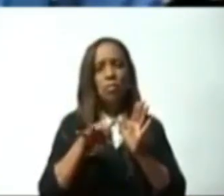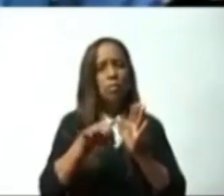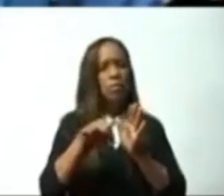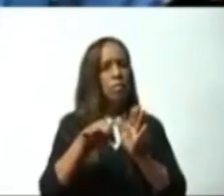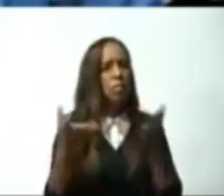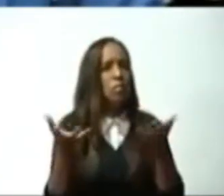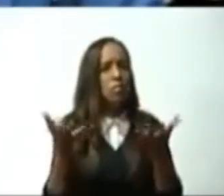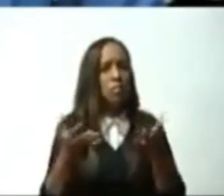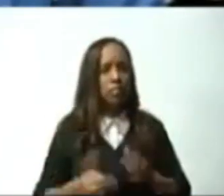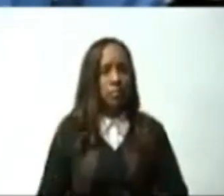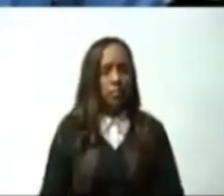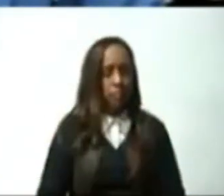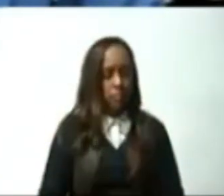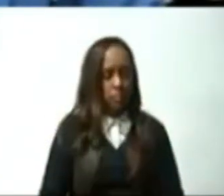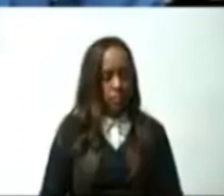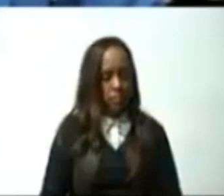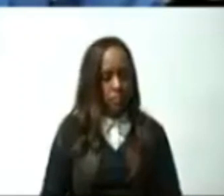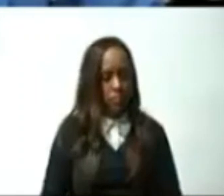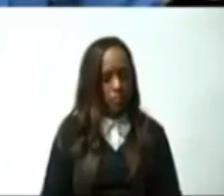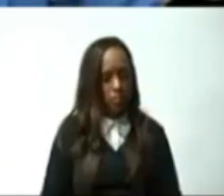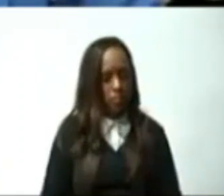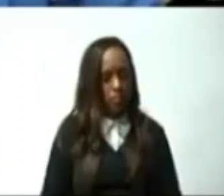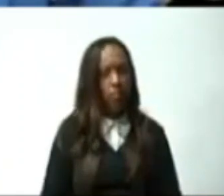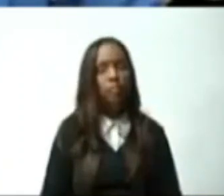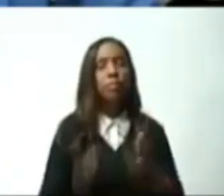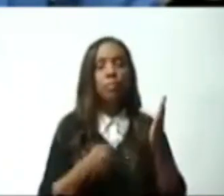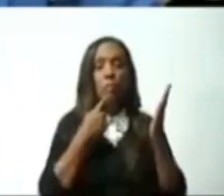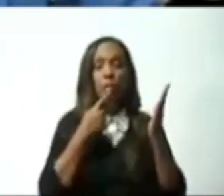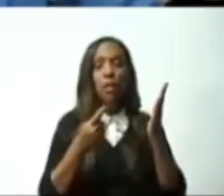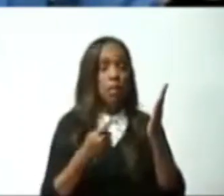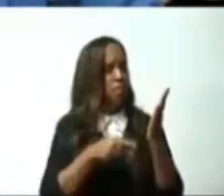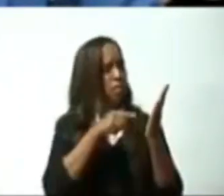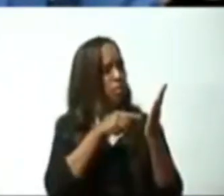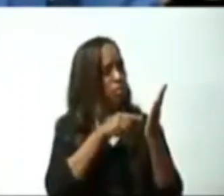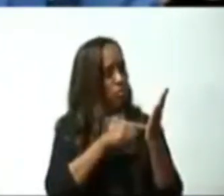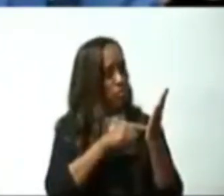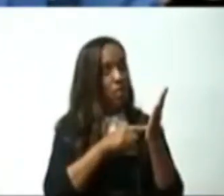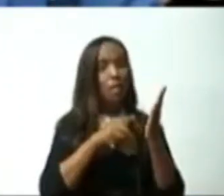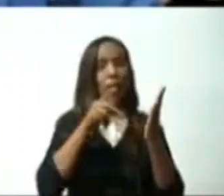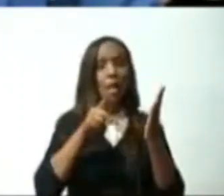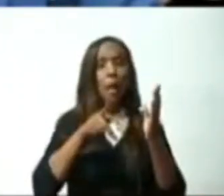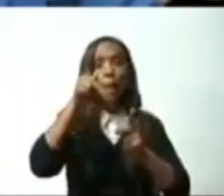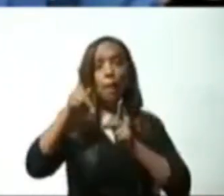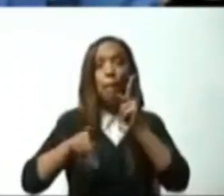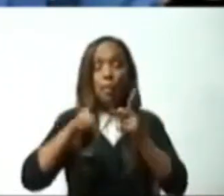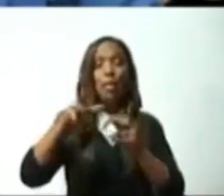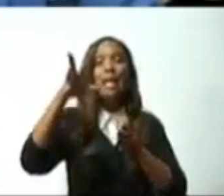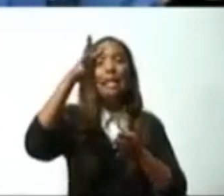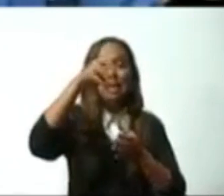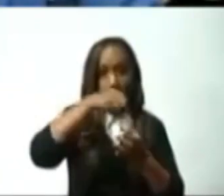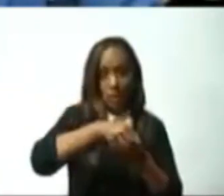infine, los afiliados recibirán información sobre sus